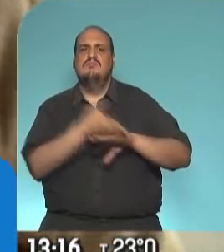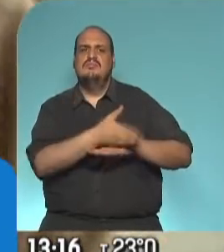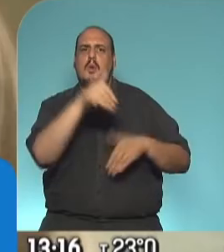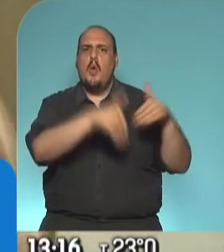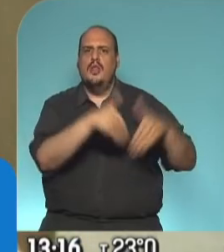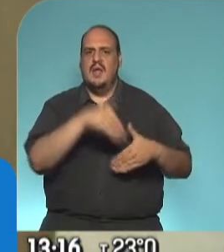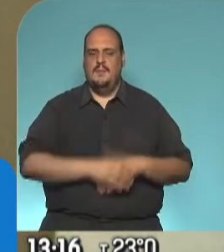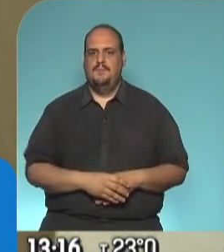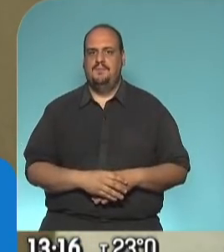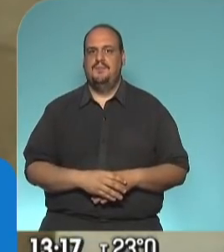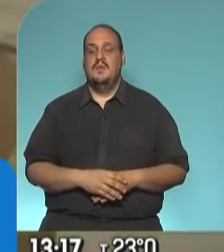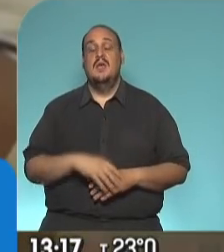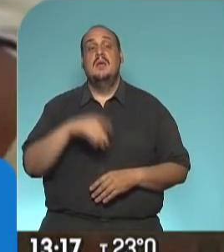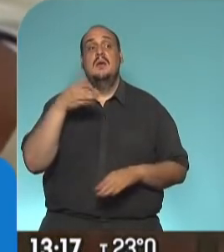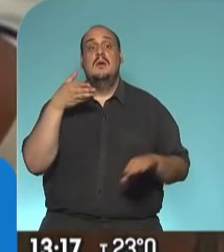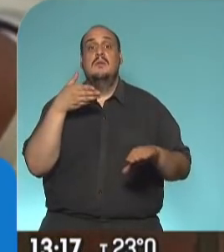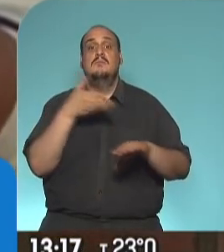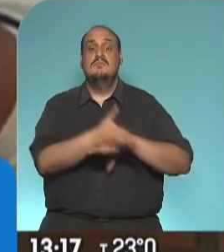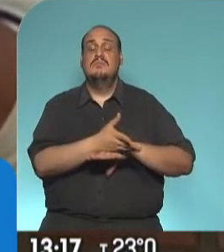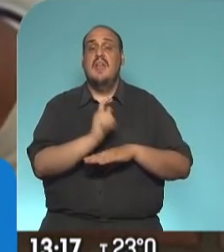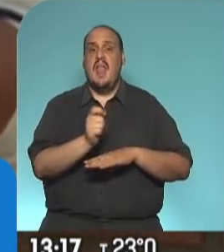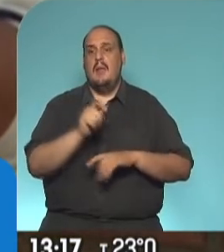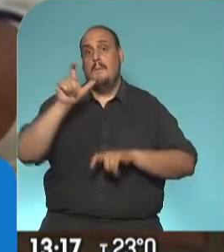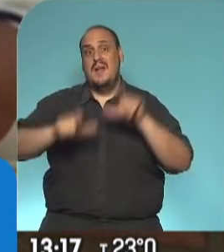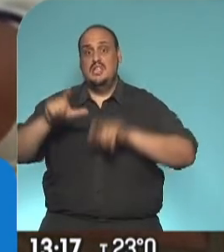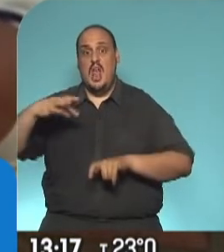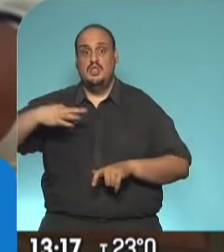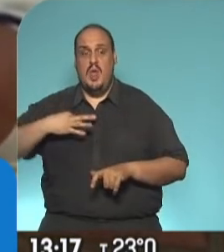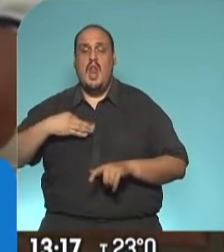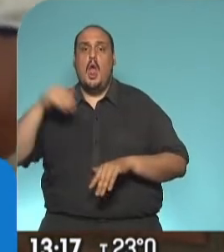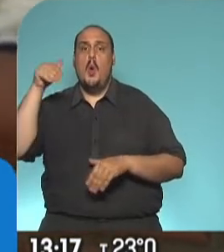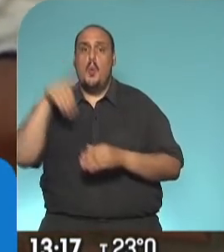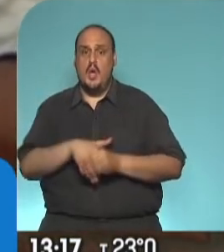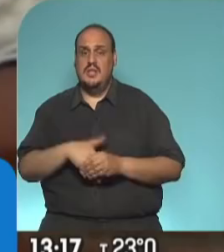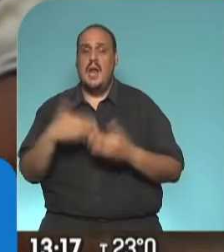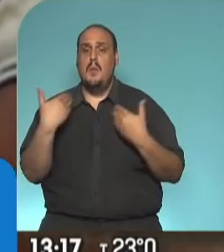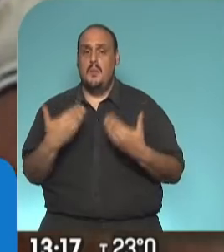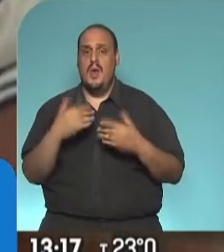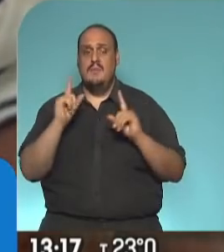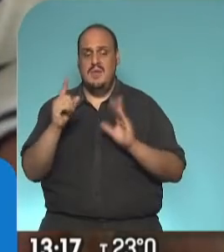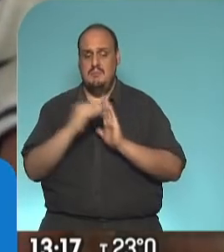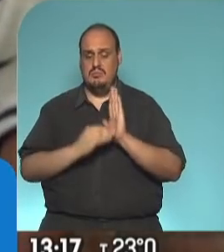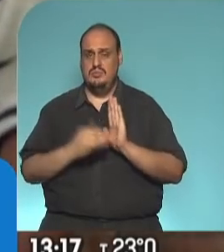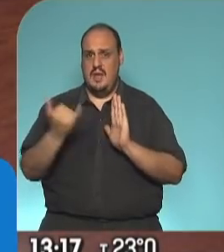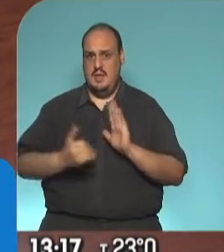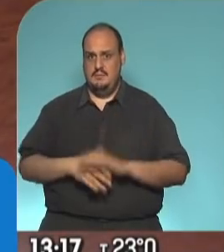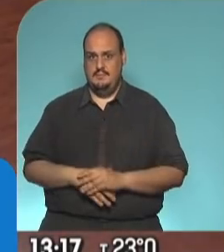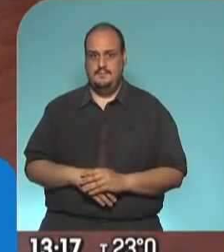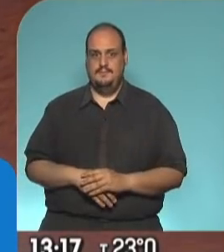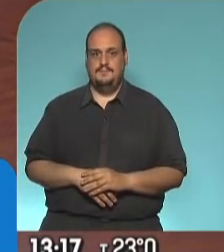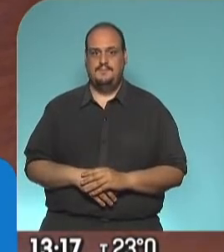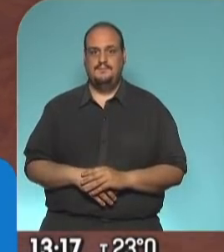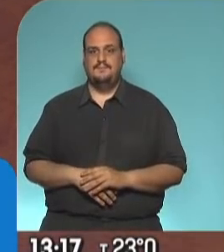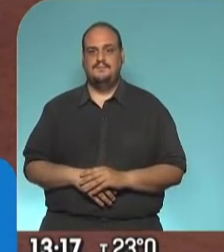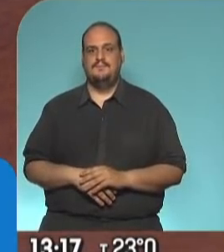ingreso va a ser restringido solamente a aquellos ciudadanos que están habilitados y registrados en el recinto. Pido los